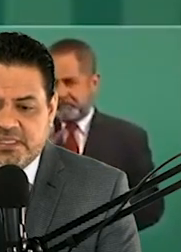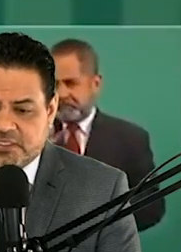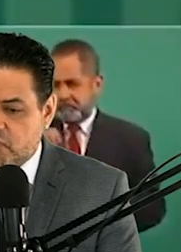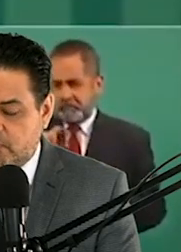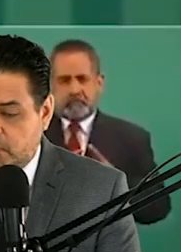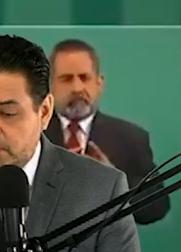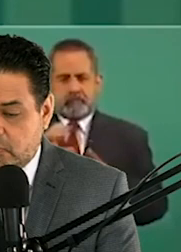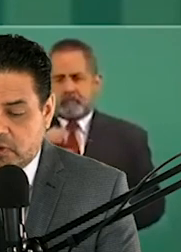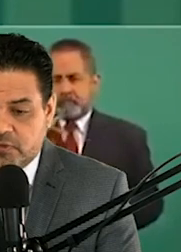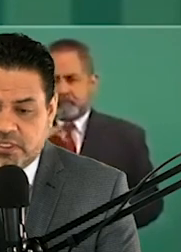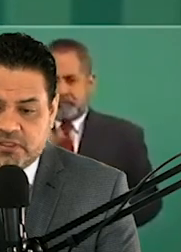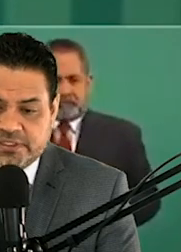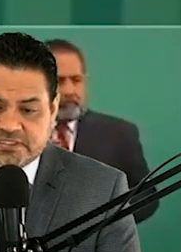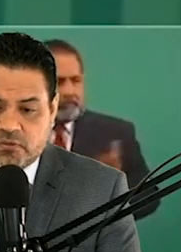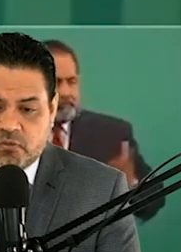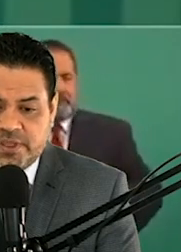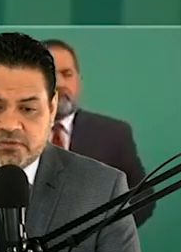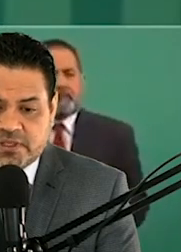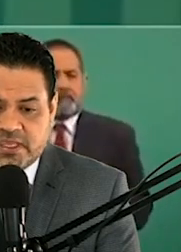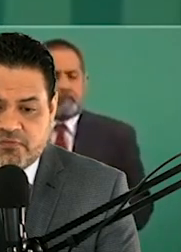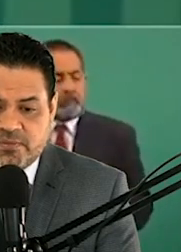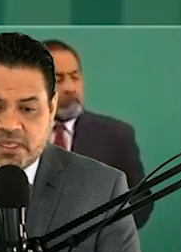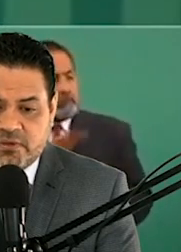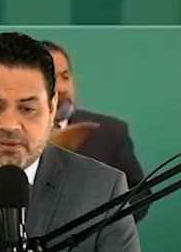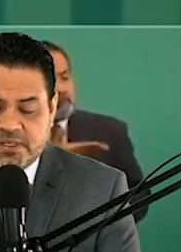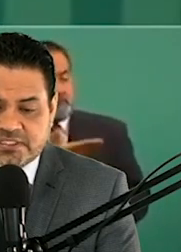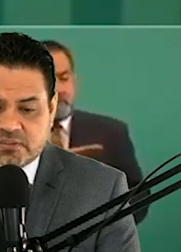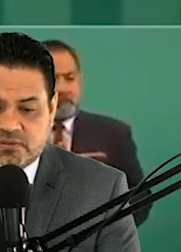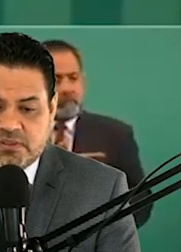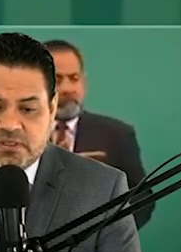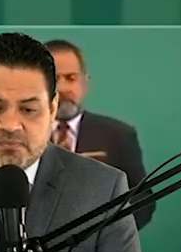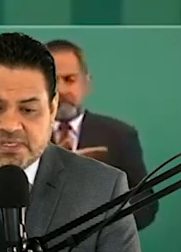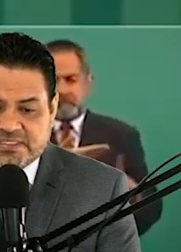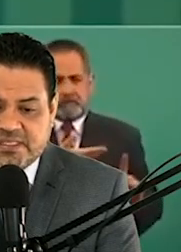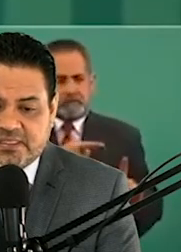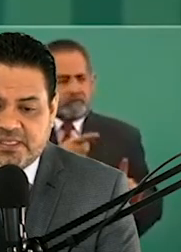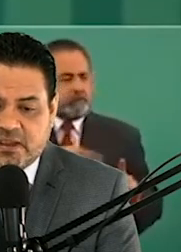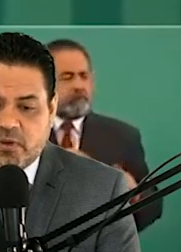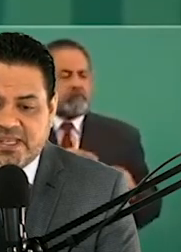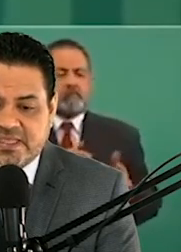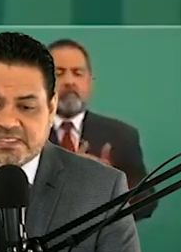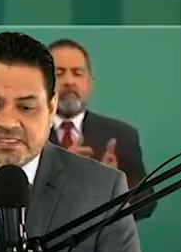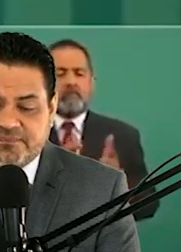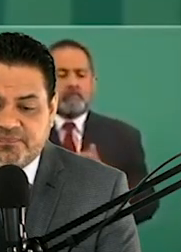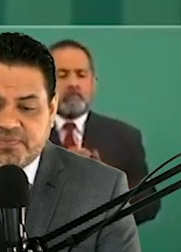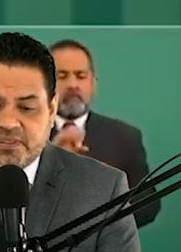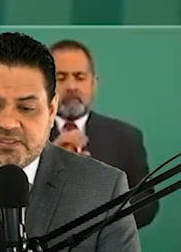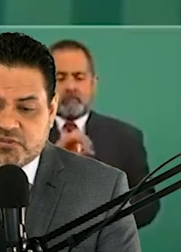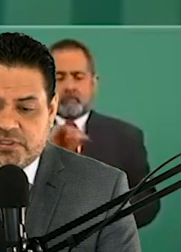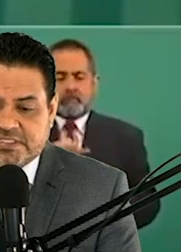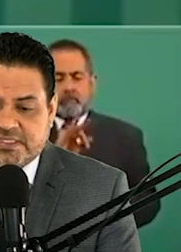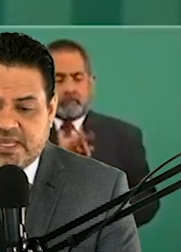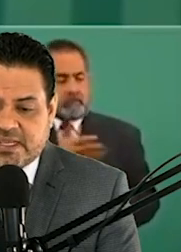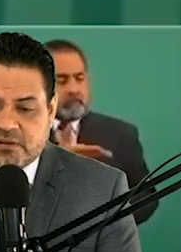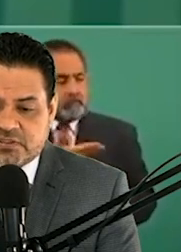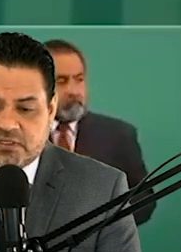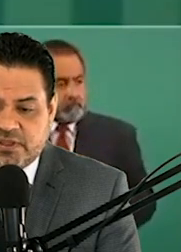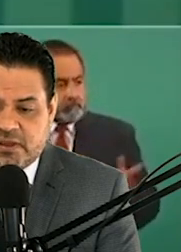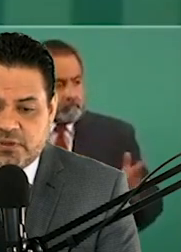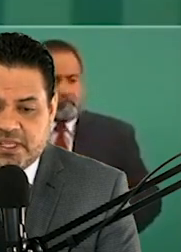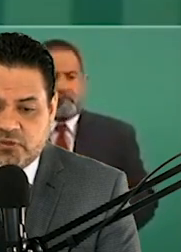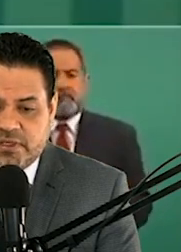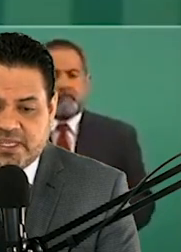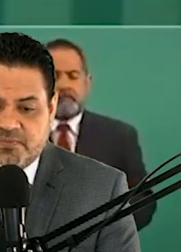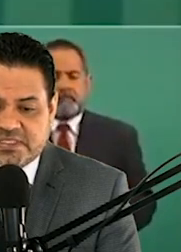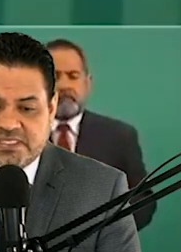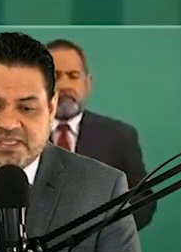hizo público el contenido de este documento que ya fue enviado al ministro presidente en la cual le dice solicitar que el consejo